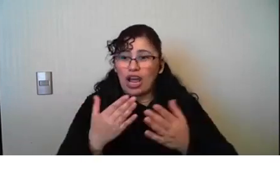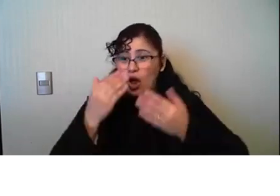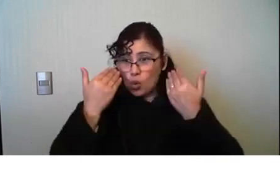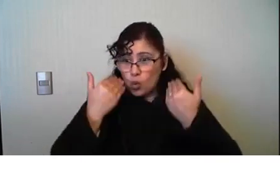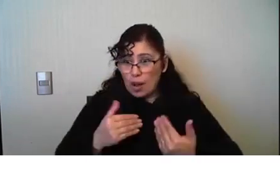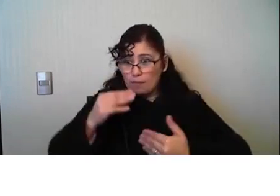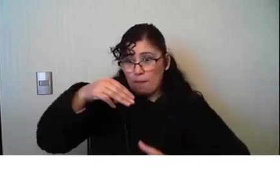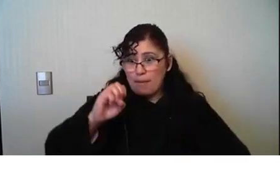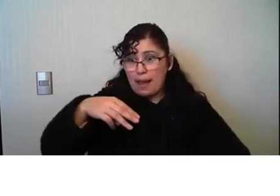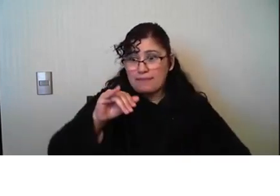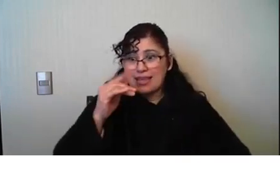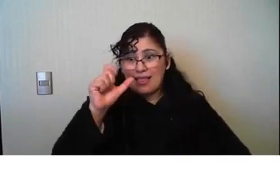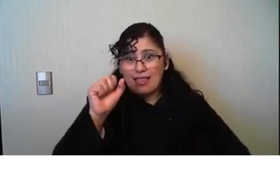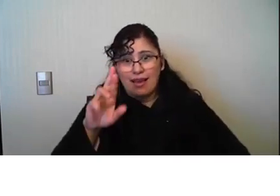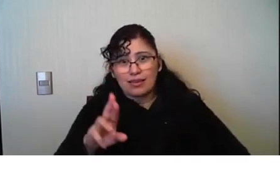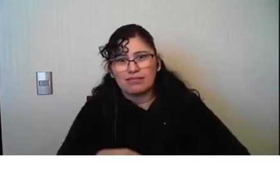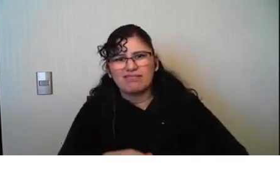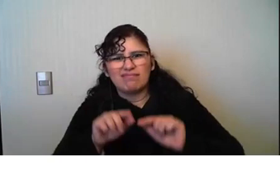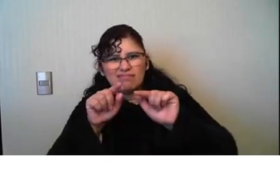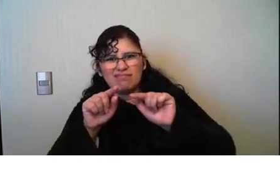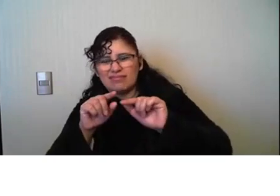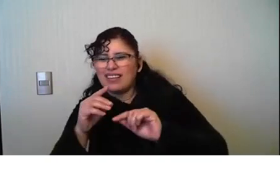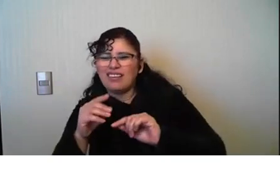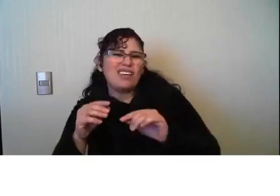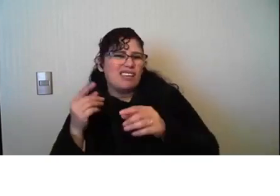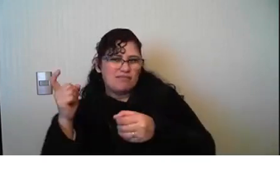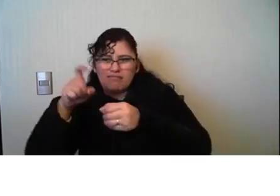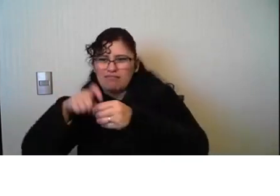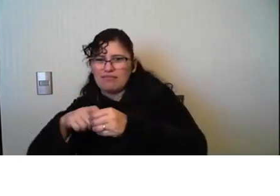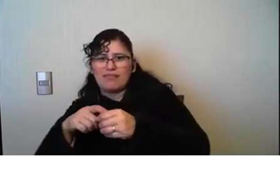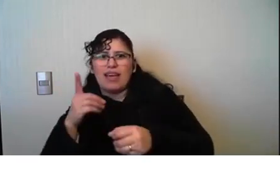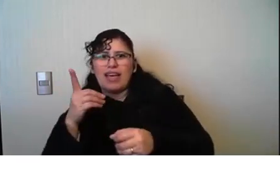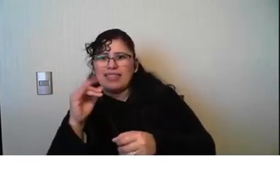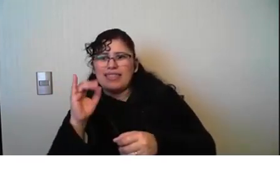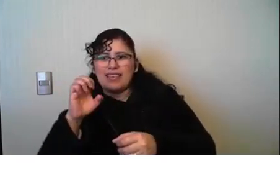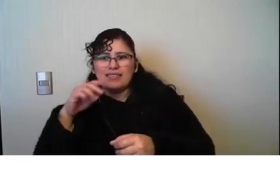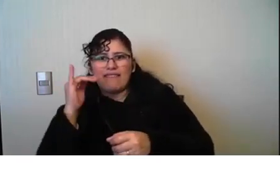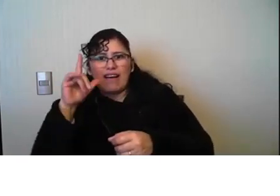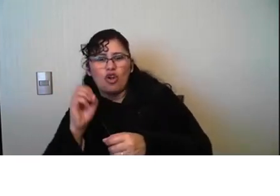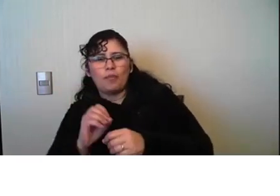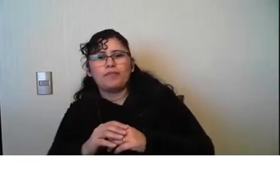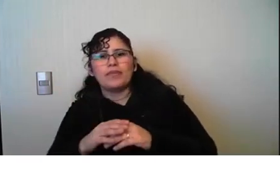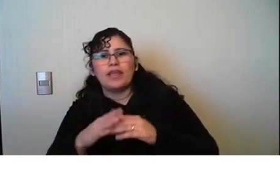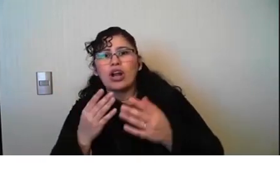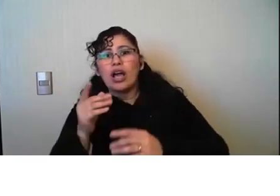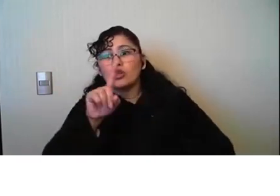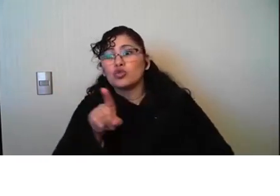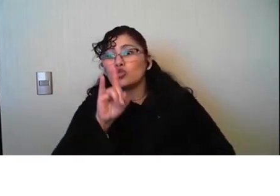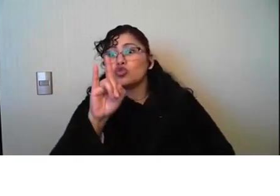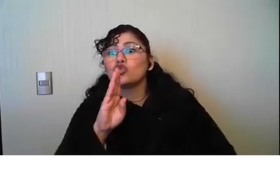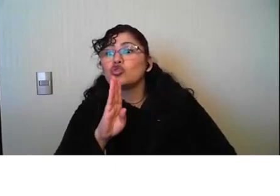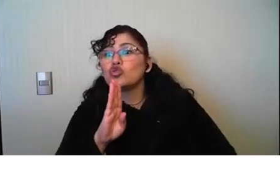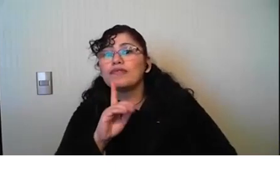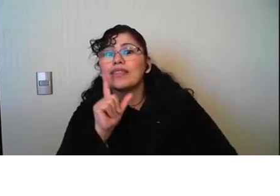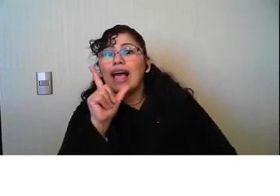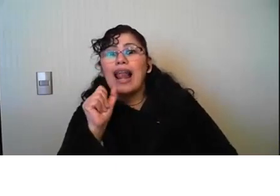forma parte del diencéfalo y específicamente del hipotálamo. Y el subtálamo estaría en este sector de acá, y el